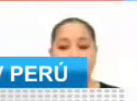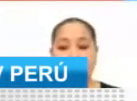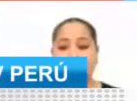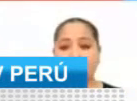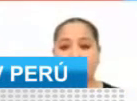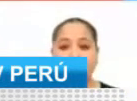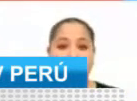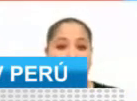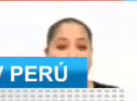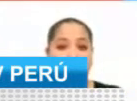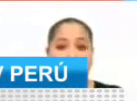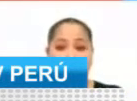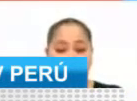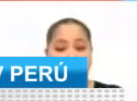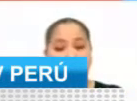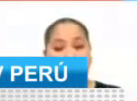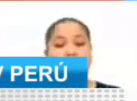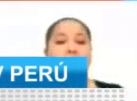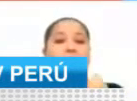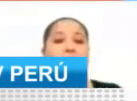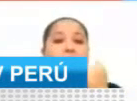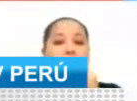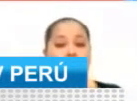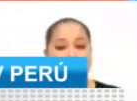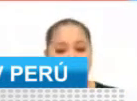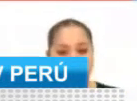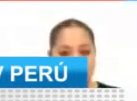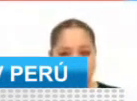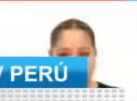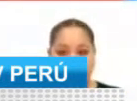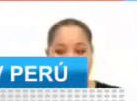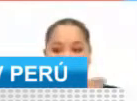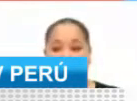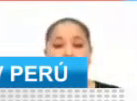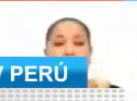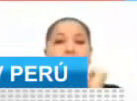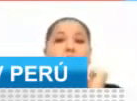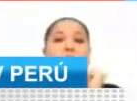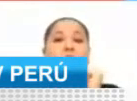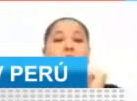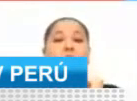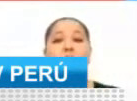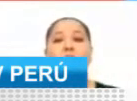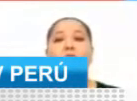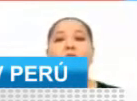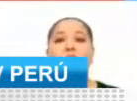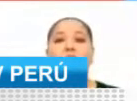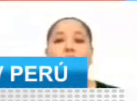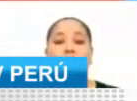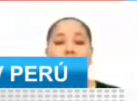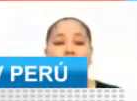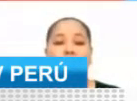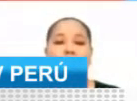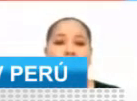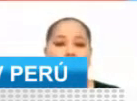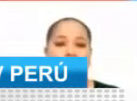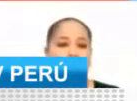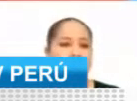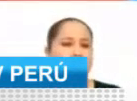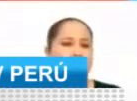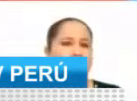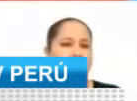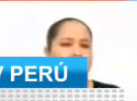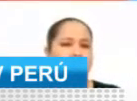estará orientado, que este apoyo estará orientado a nuestros hermanos que se encuentran en una